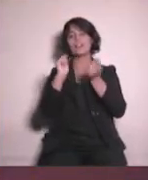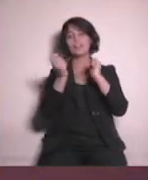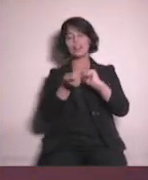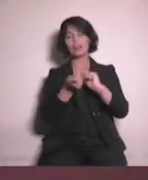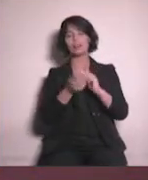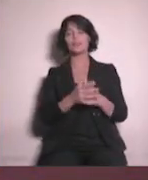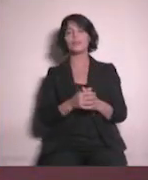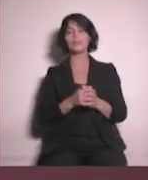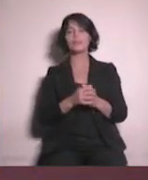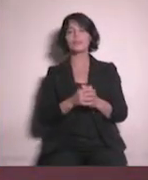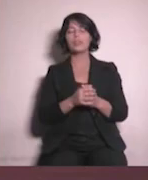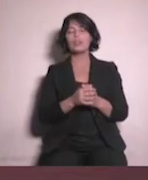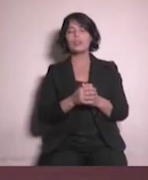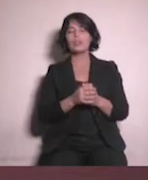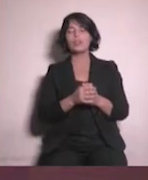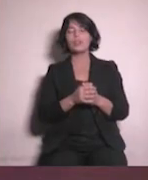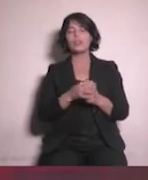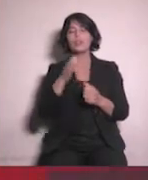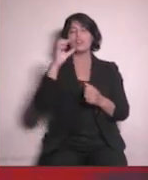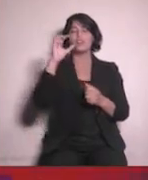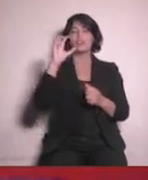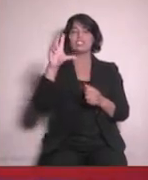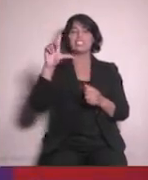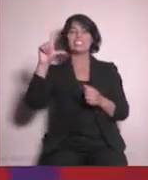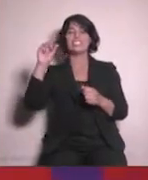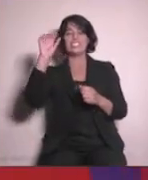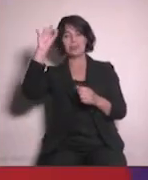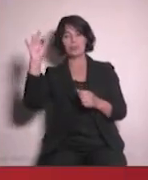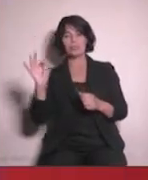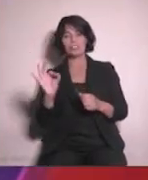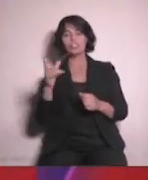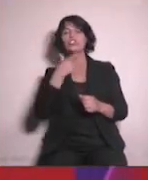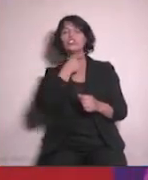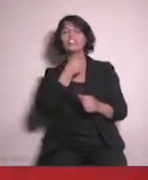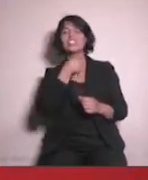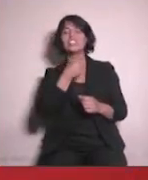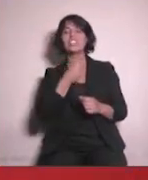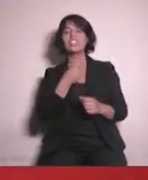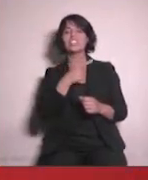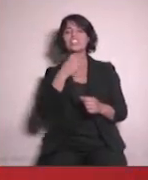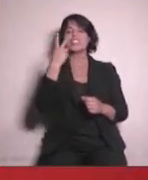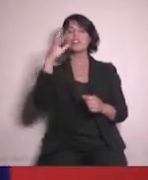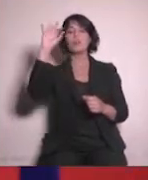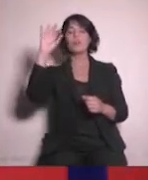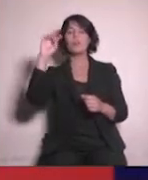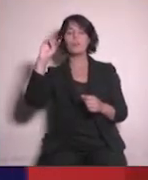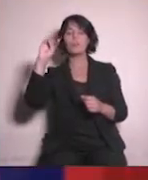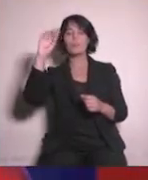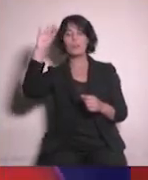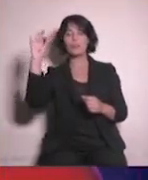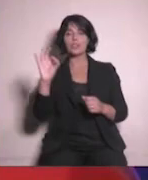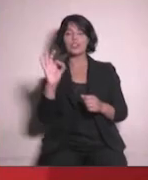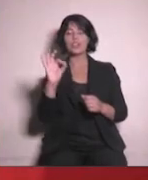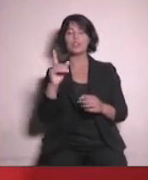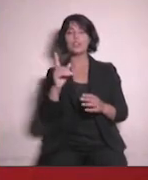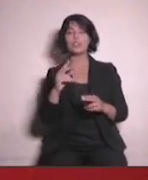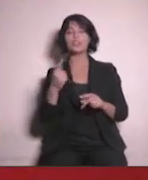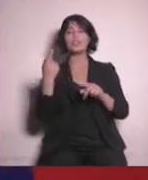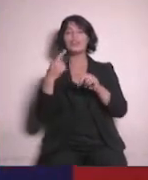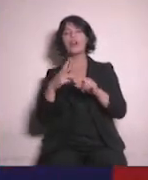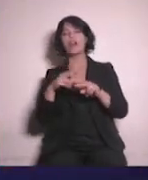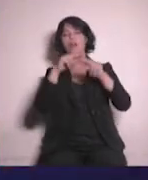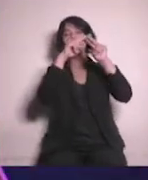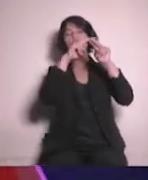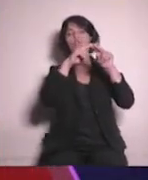Y finalmente, el 87% quería que ese 2% que se iba a ir a un fondo